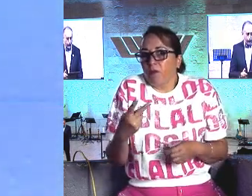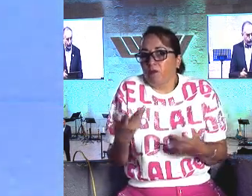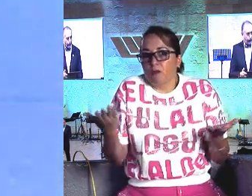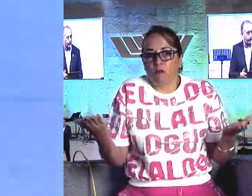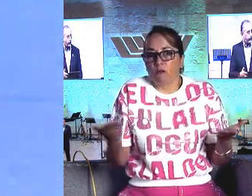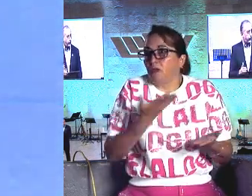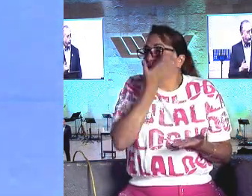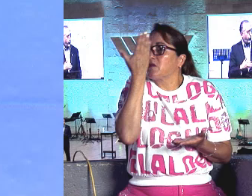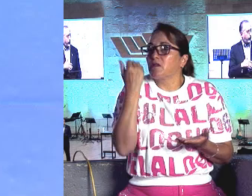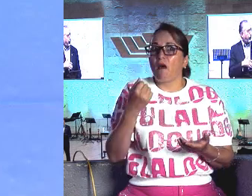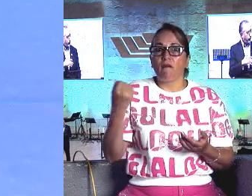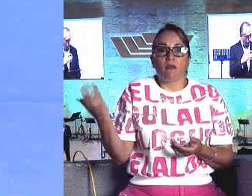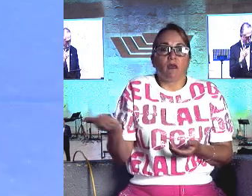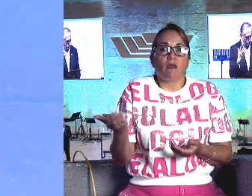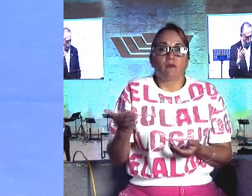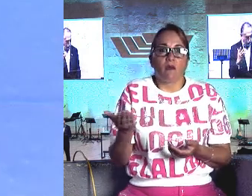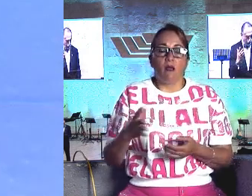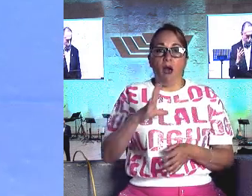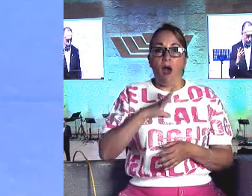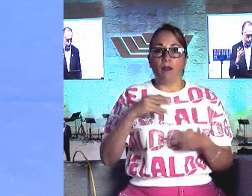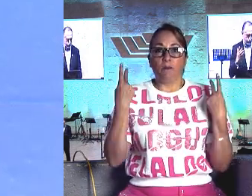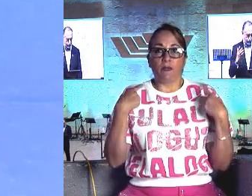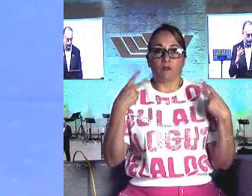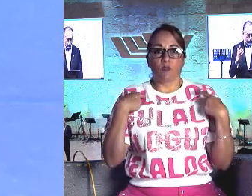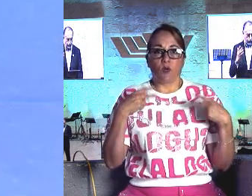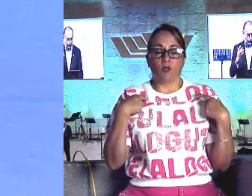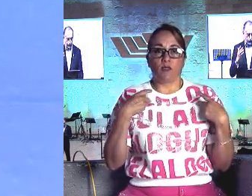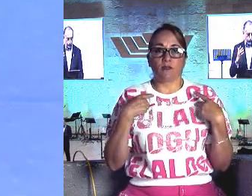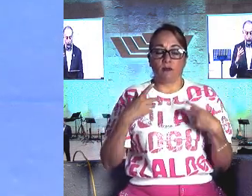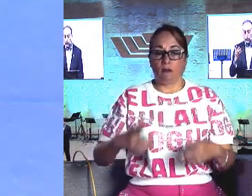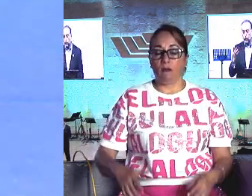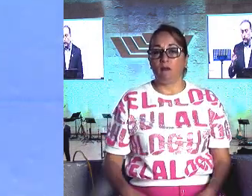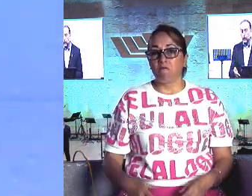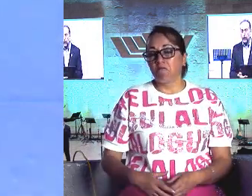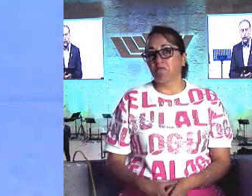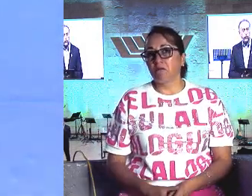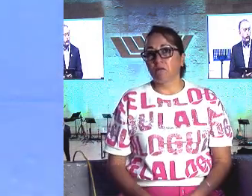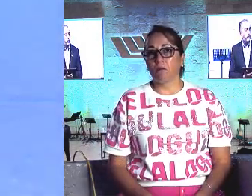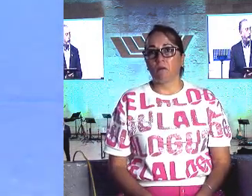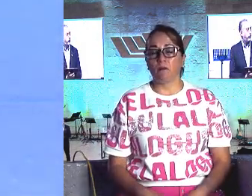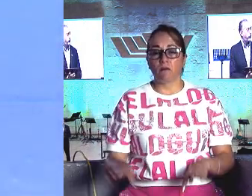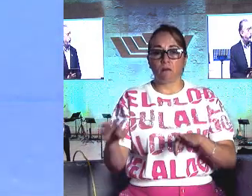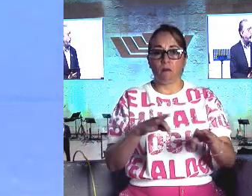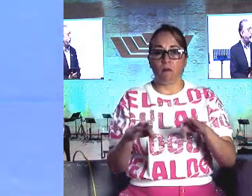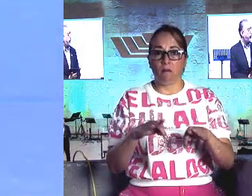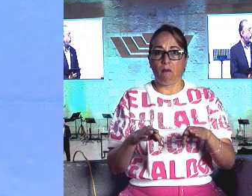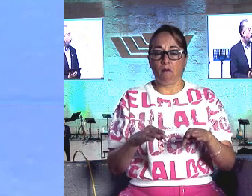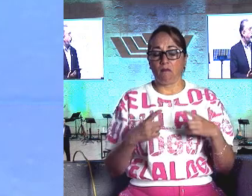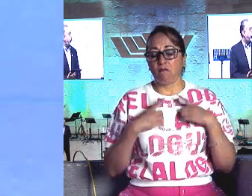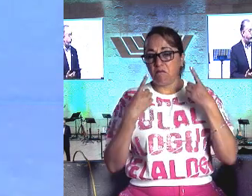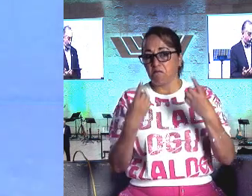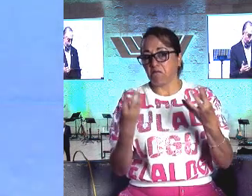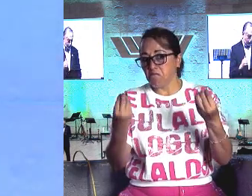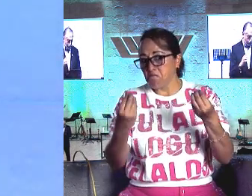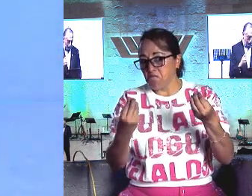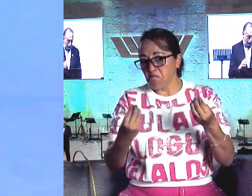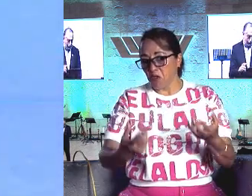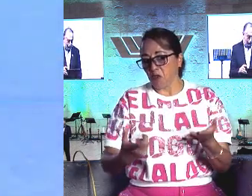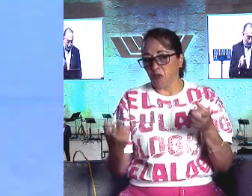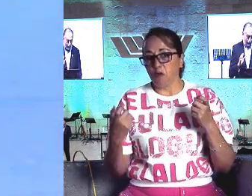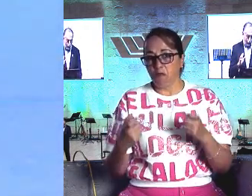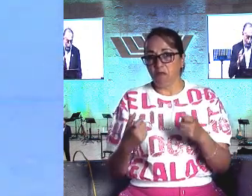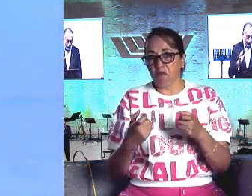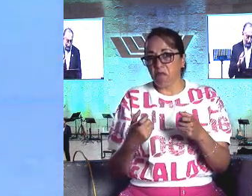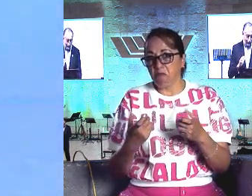gente que puede ganar mucho dinero. Por ejemplo, el otro día un varón me decía: fíjate que me